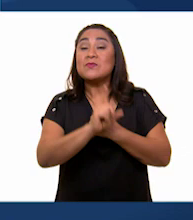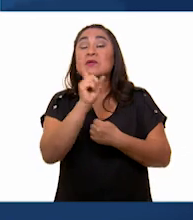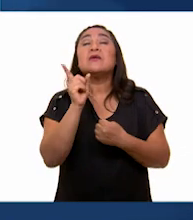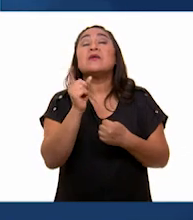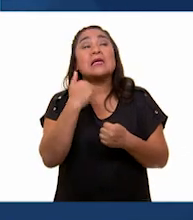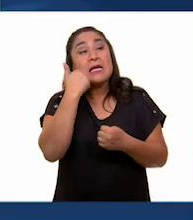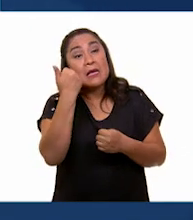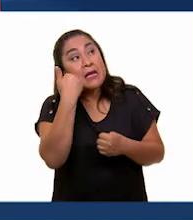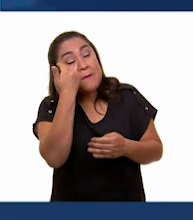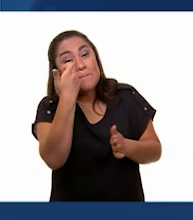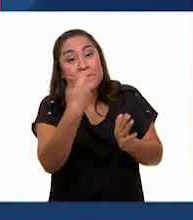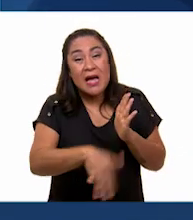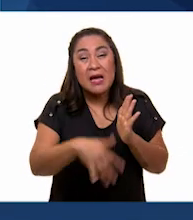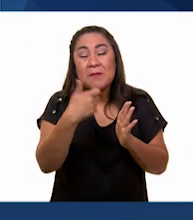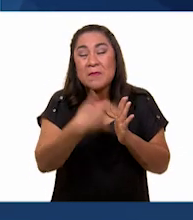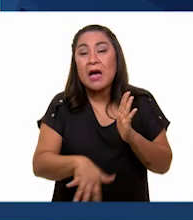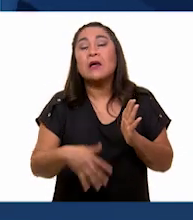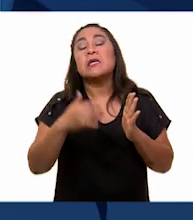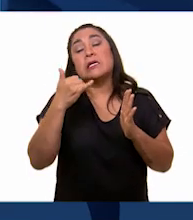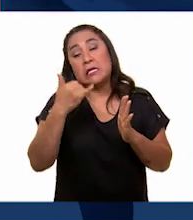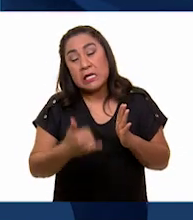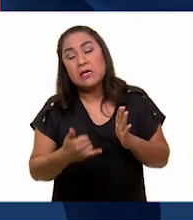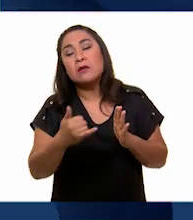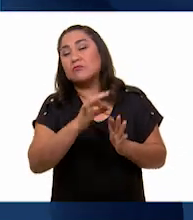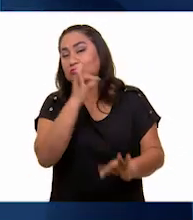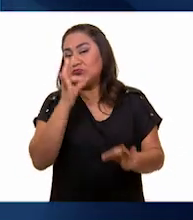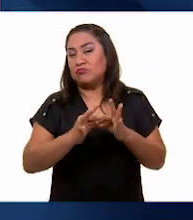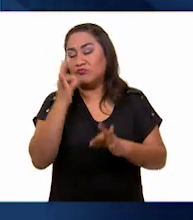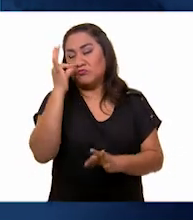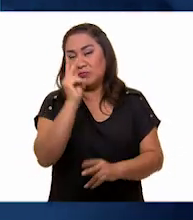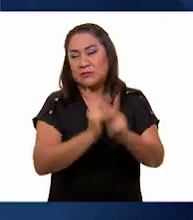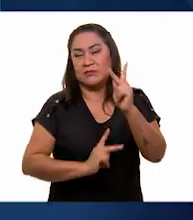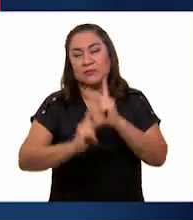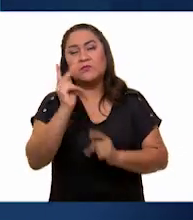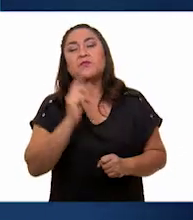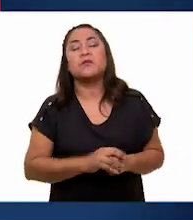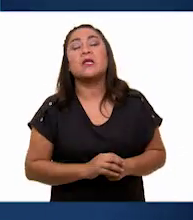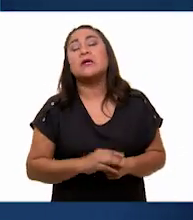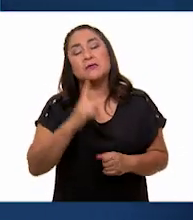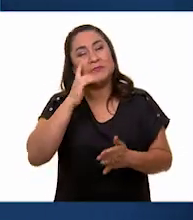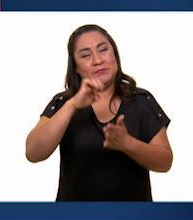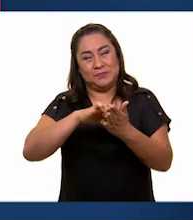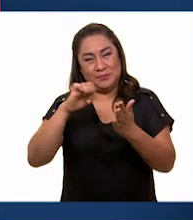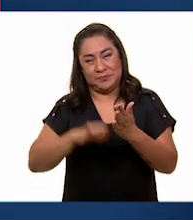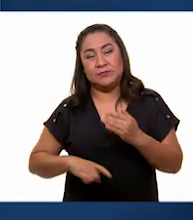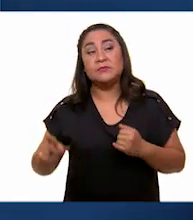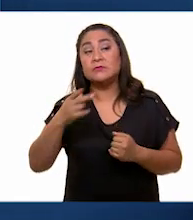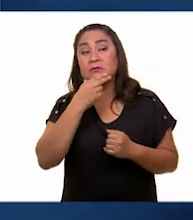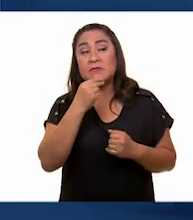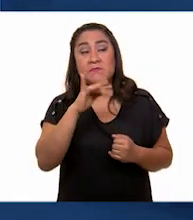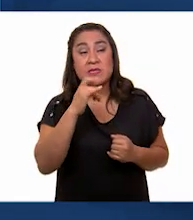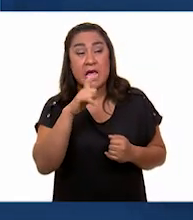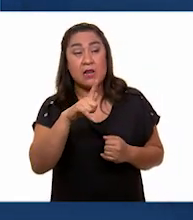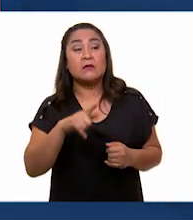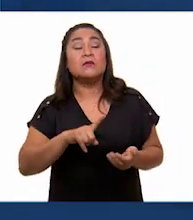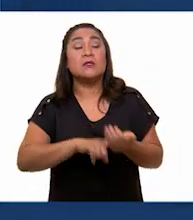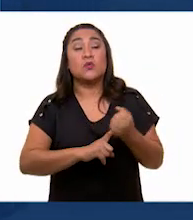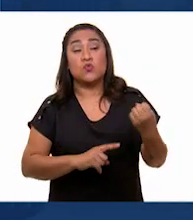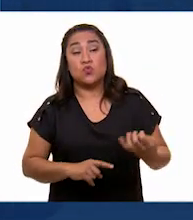mejor oferta y que no sobren plantas. ¿Qué opciones tienes? En su invernadero, el señor Miguel vende 4 cactus